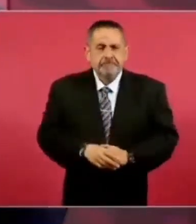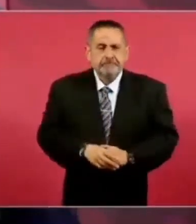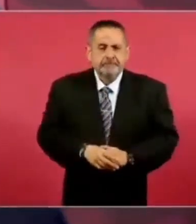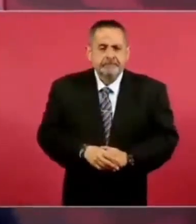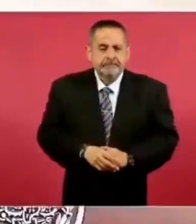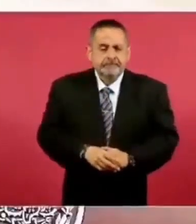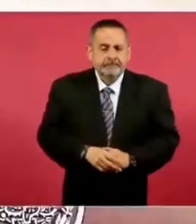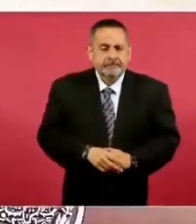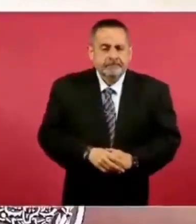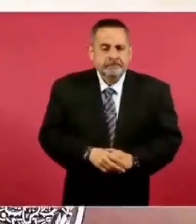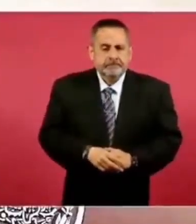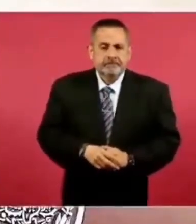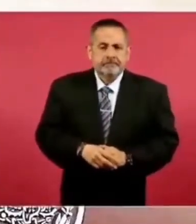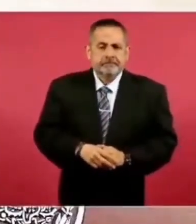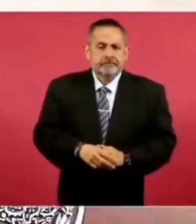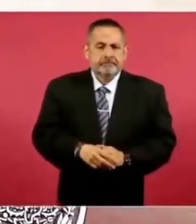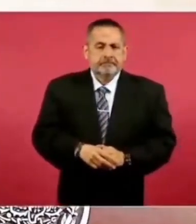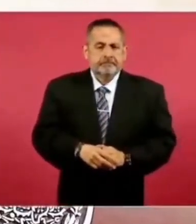sin